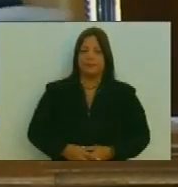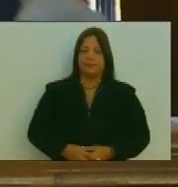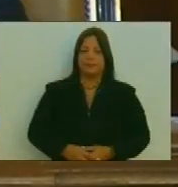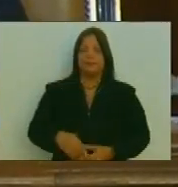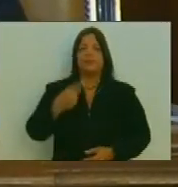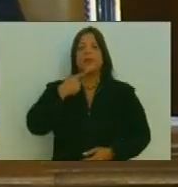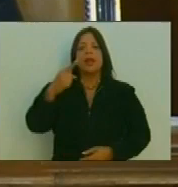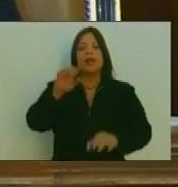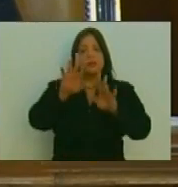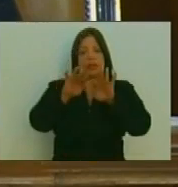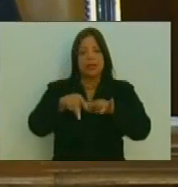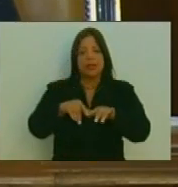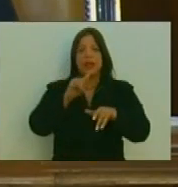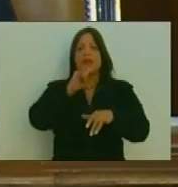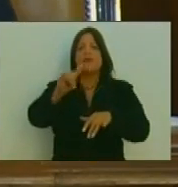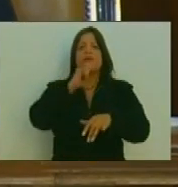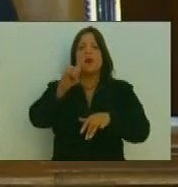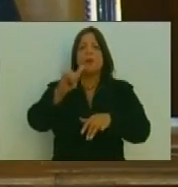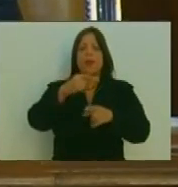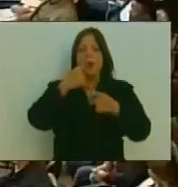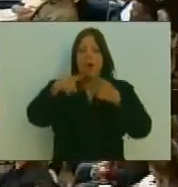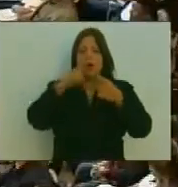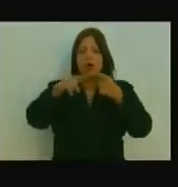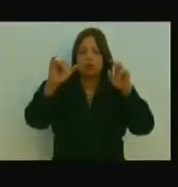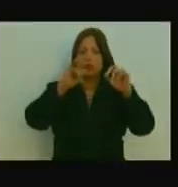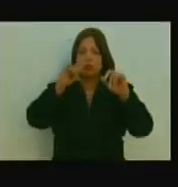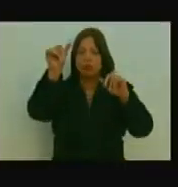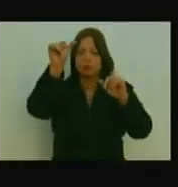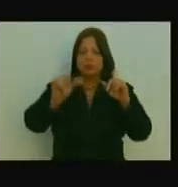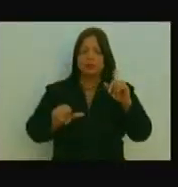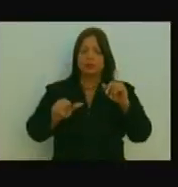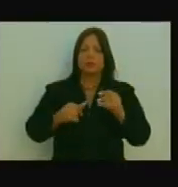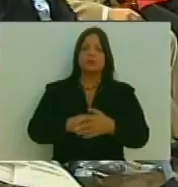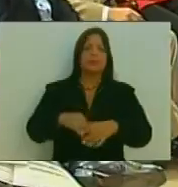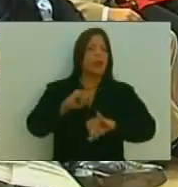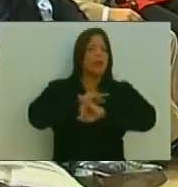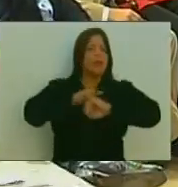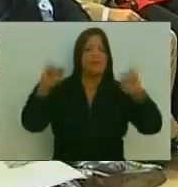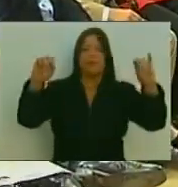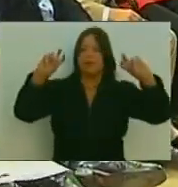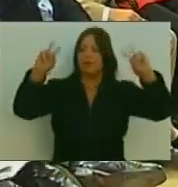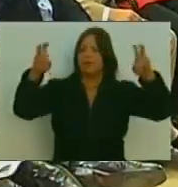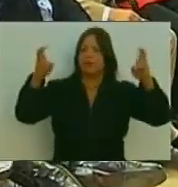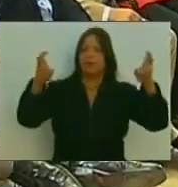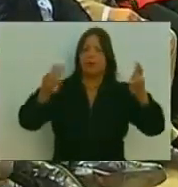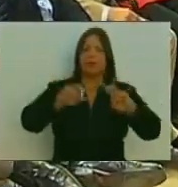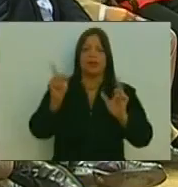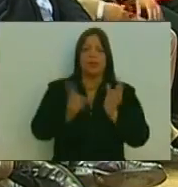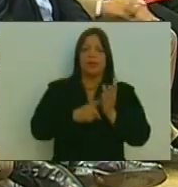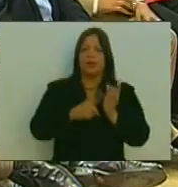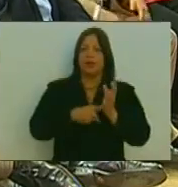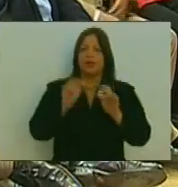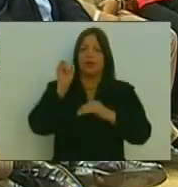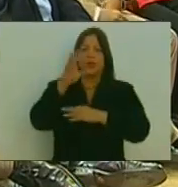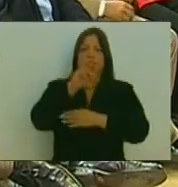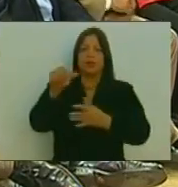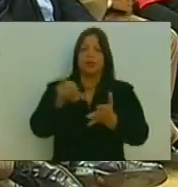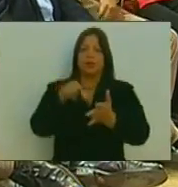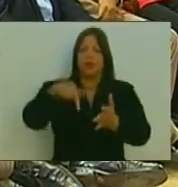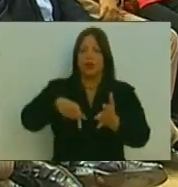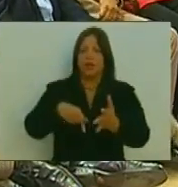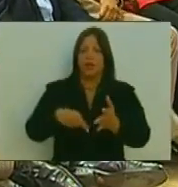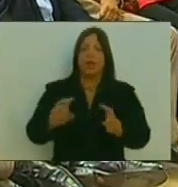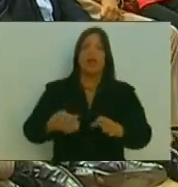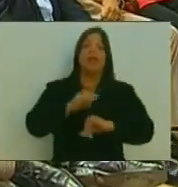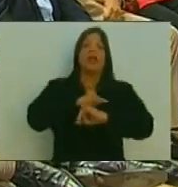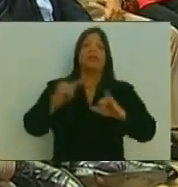Ciudadano secretario, sírvase informar el siguiente punto del día. Se agotó la materia, compatriota presidenta, de la sesión de hoy. Bueno, se